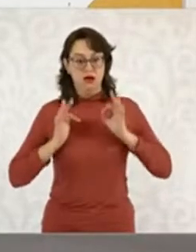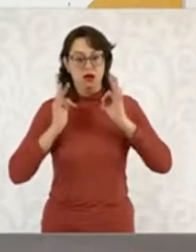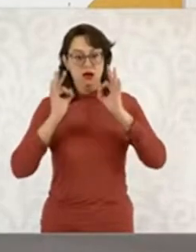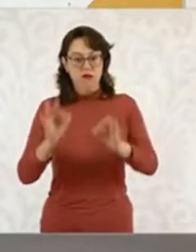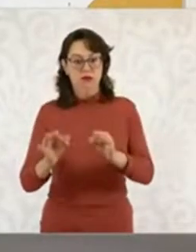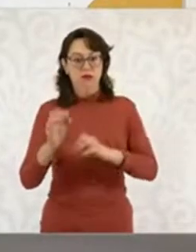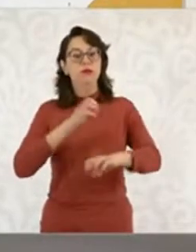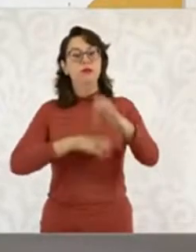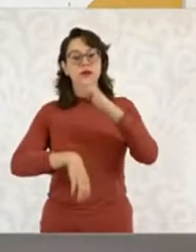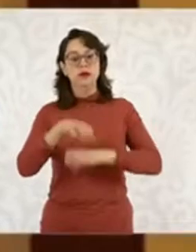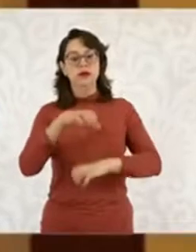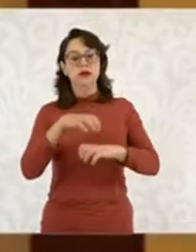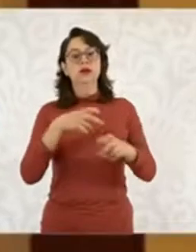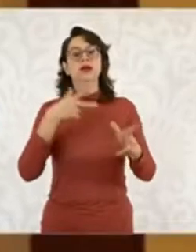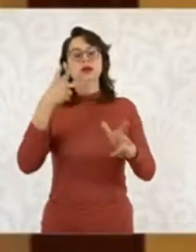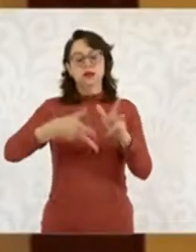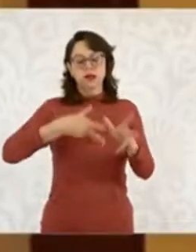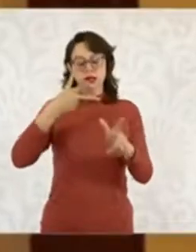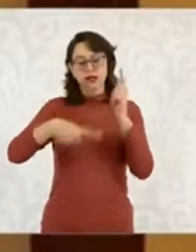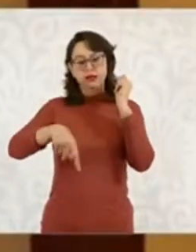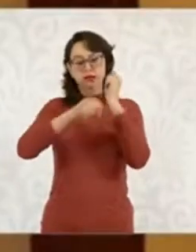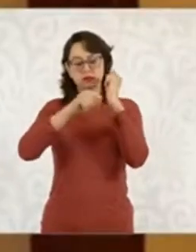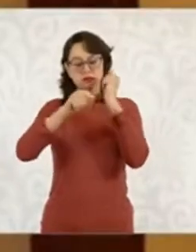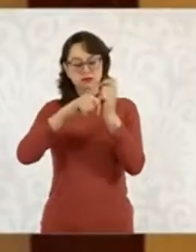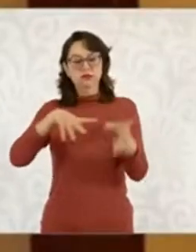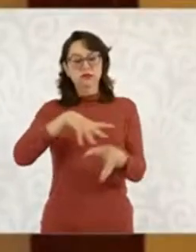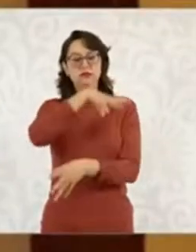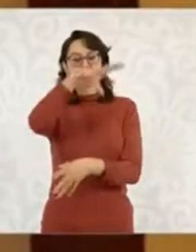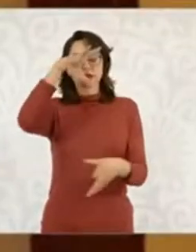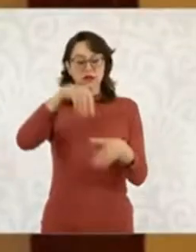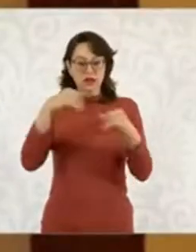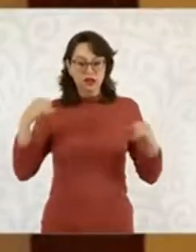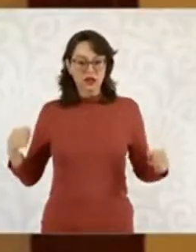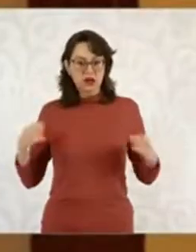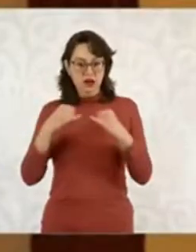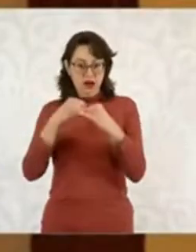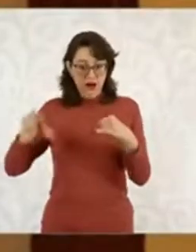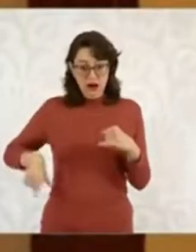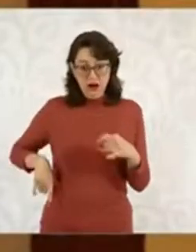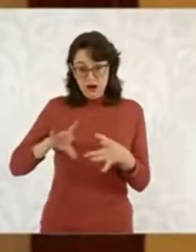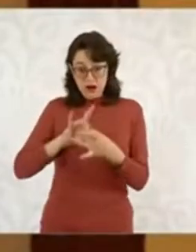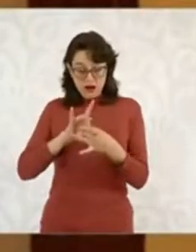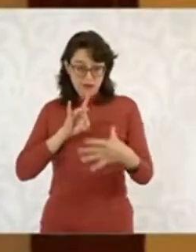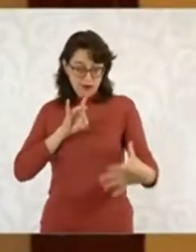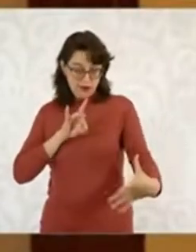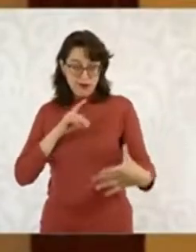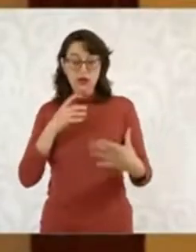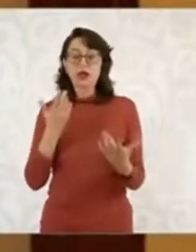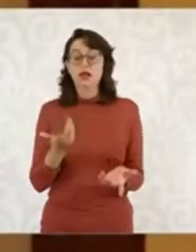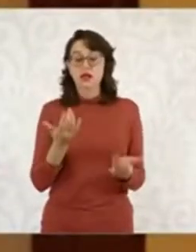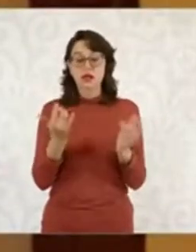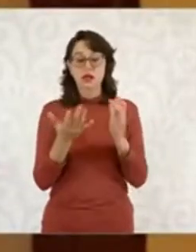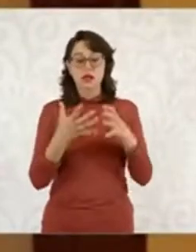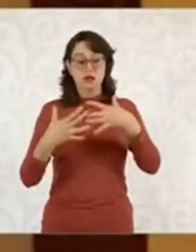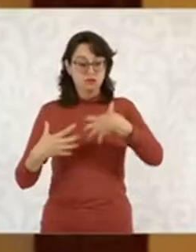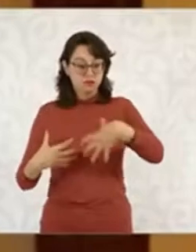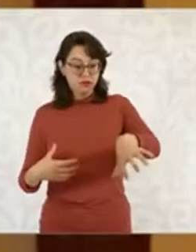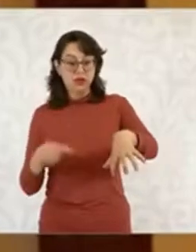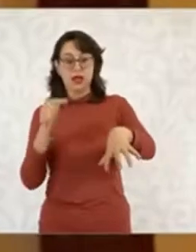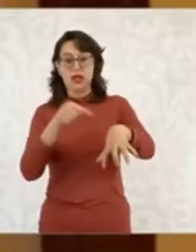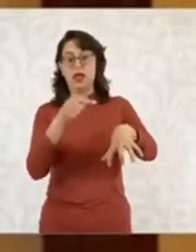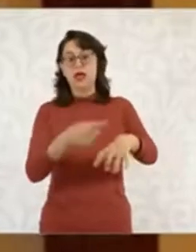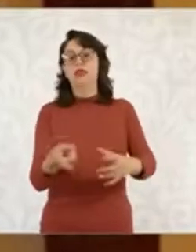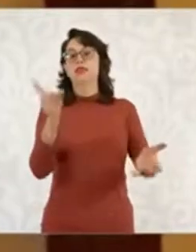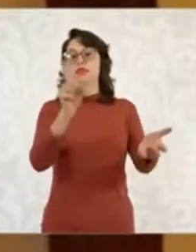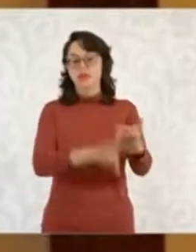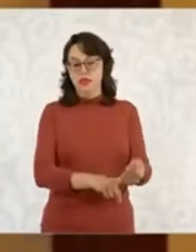Trenes y Transporte Público Integrado como un organismo público descentralizado que queda igual sectorizado y la cabeza de sector es la Secretaría de